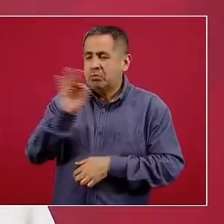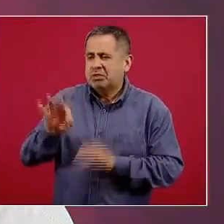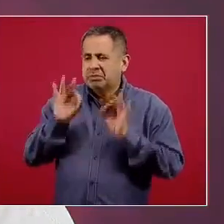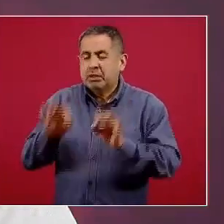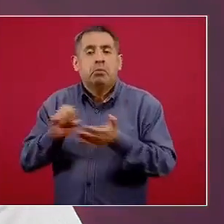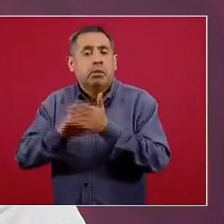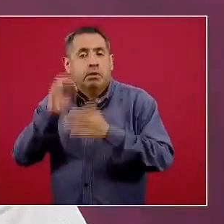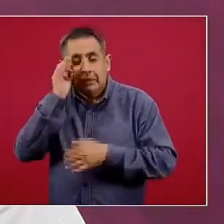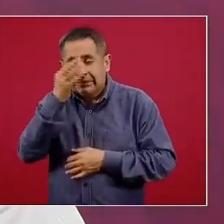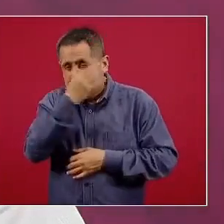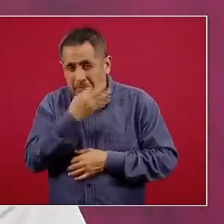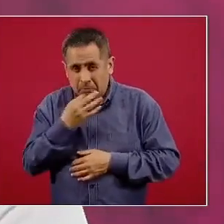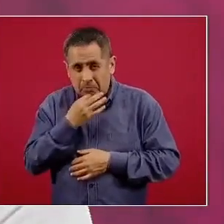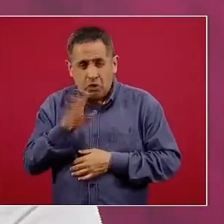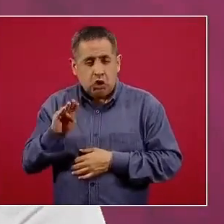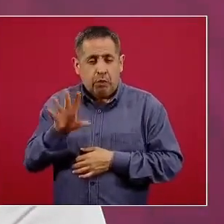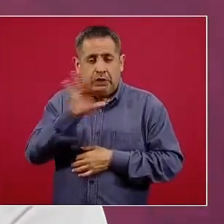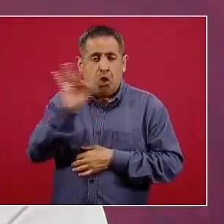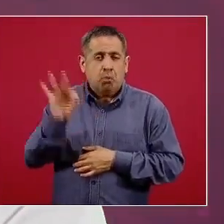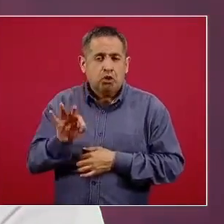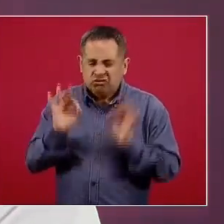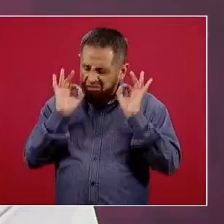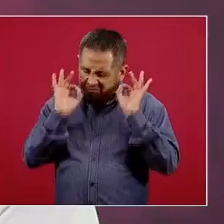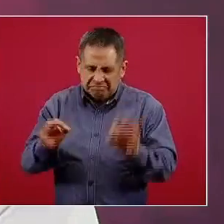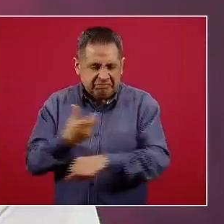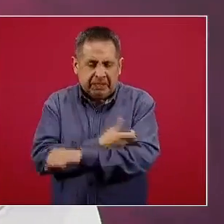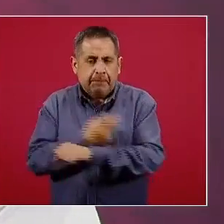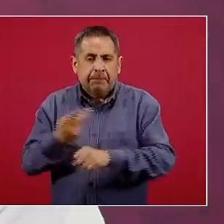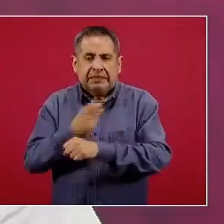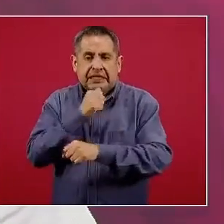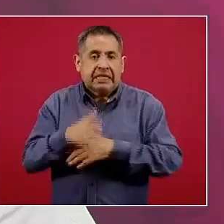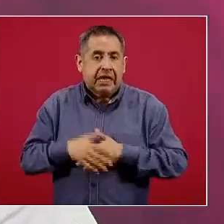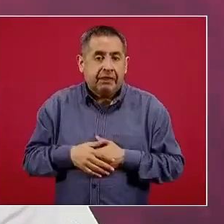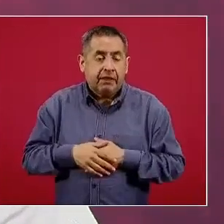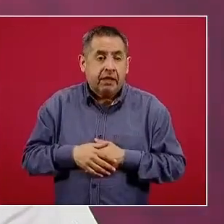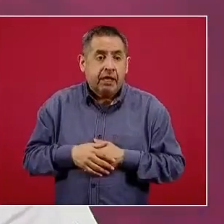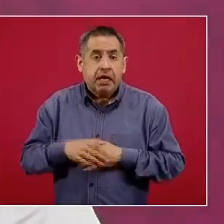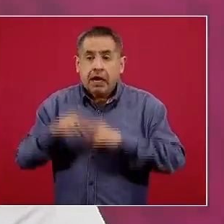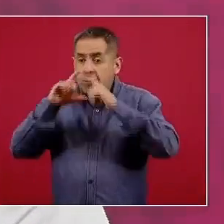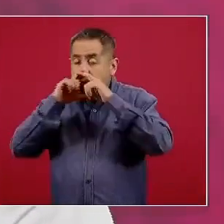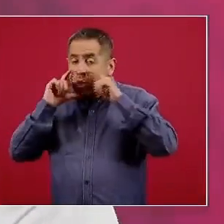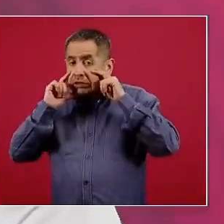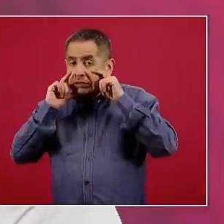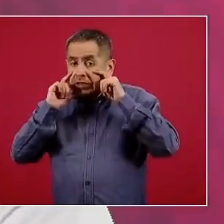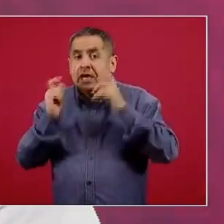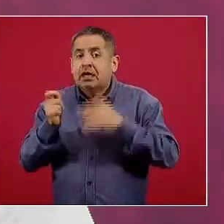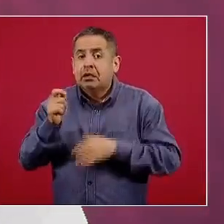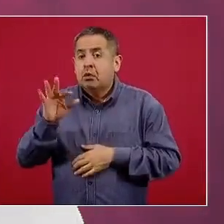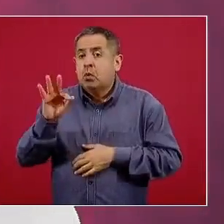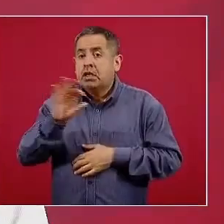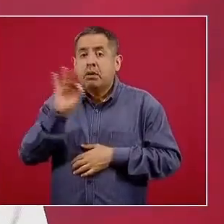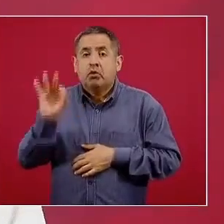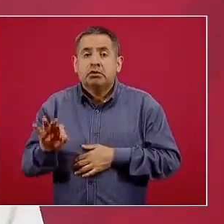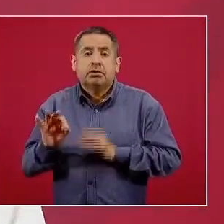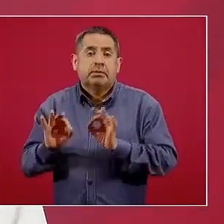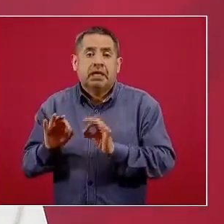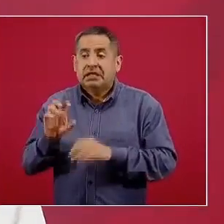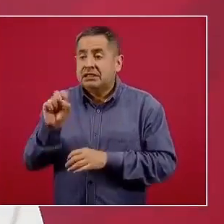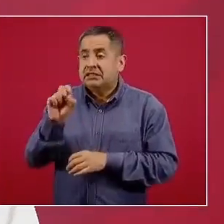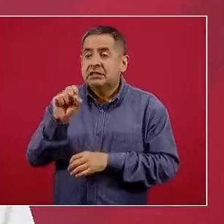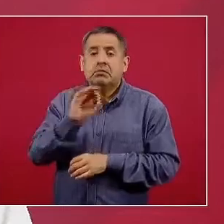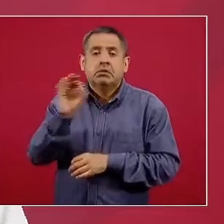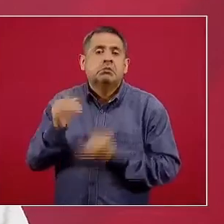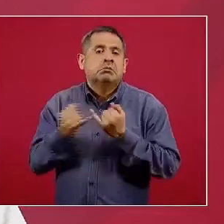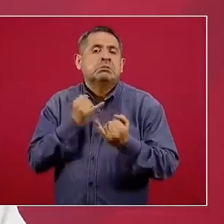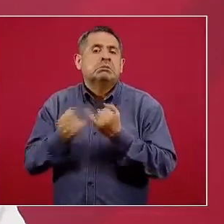del sarampión. En el caso de la influenza, solo 40%. Y comentamos más sobre cuál es la razón de